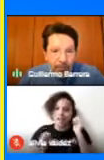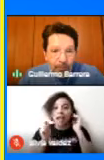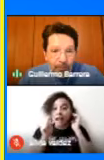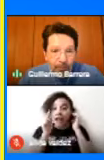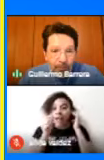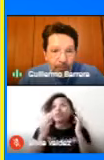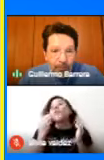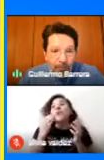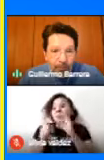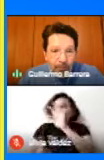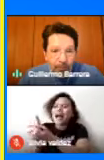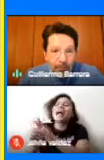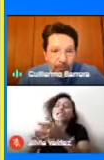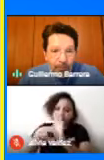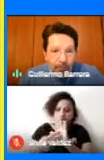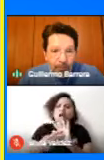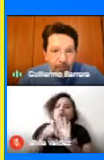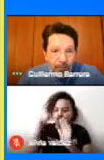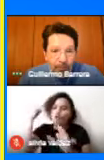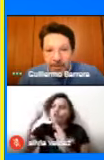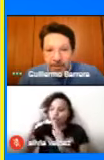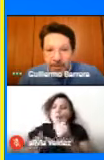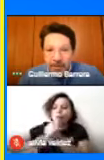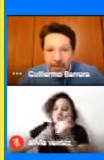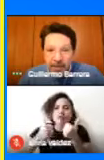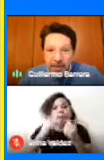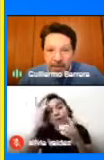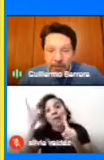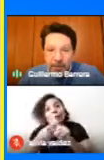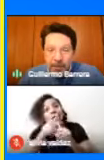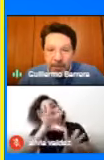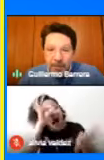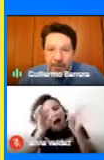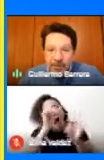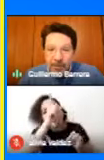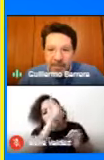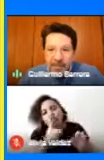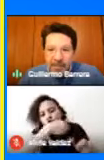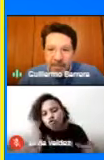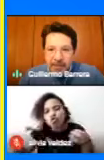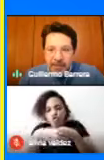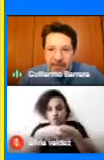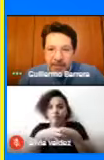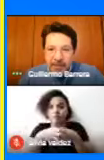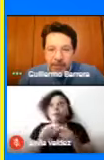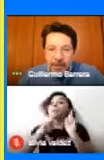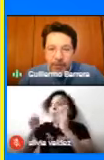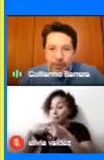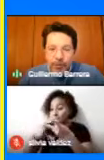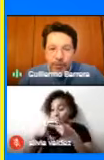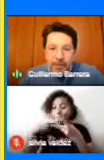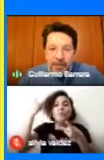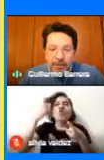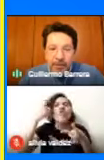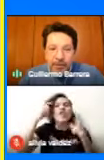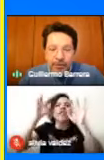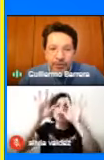Cuando eso ocurre, estamos hablando de gobierno colaborativo. Pero también hablamos de gobierno transparente, cuando